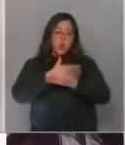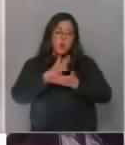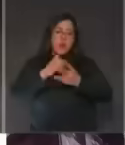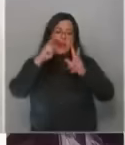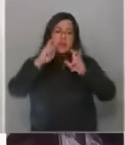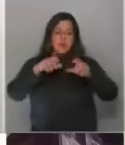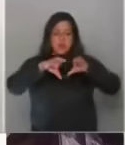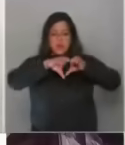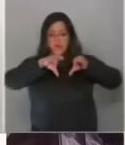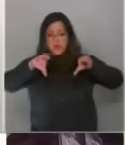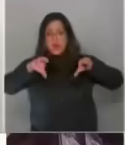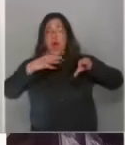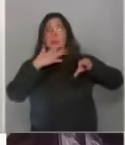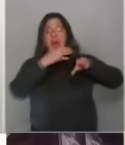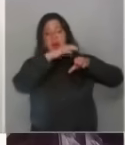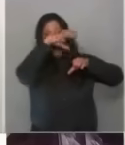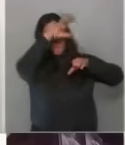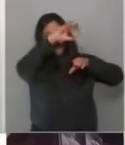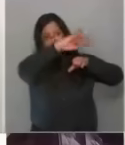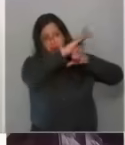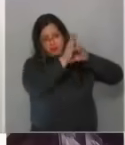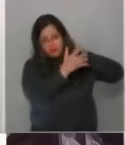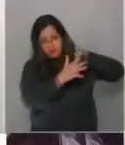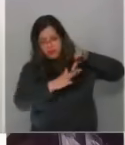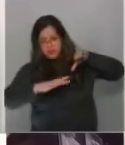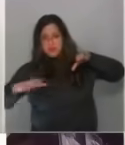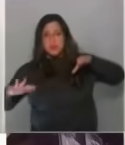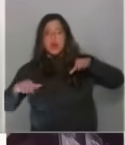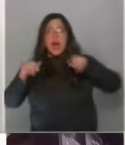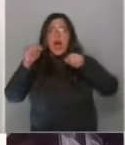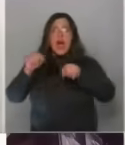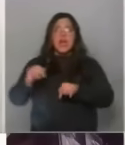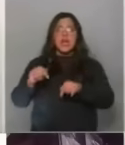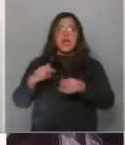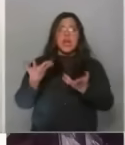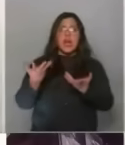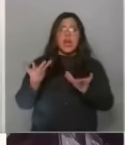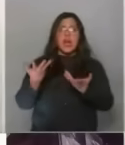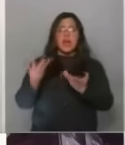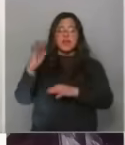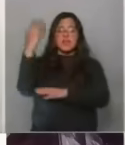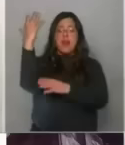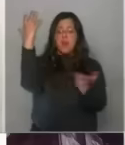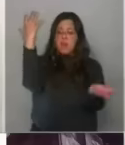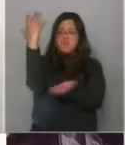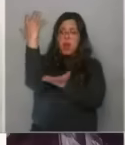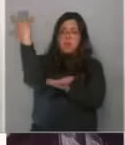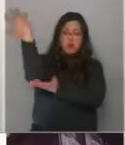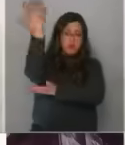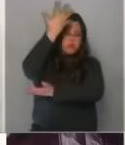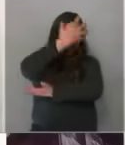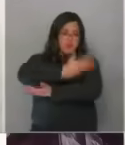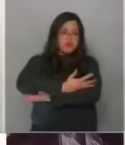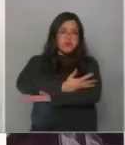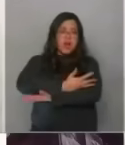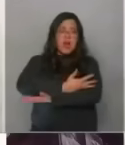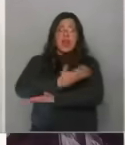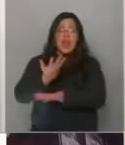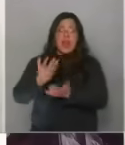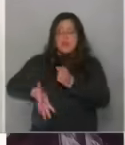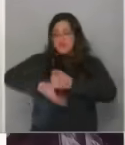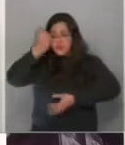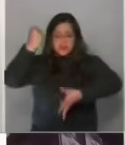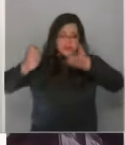lluvias se empieza además a deforestar digamos para poder construir se empieza a cortar árboles desmalezar